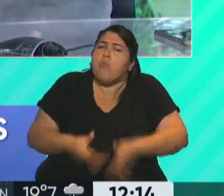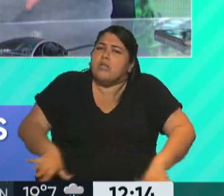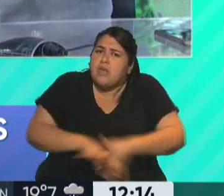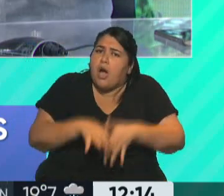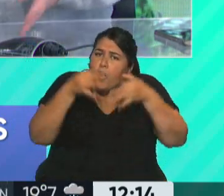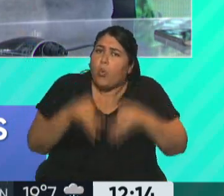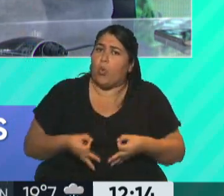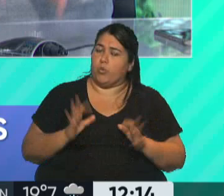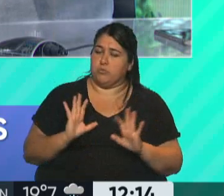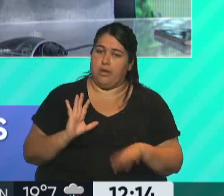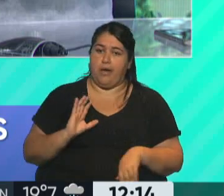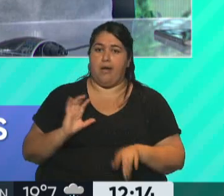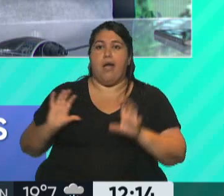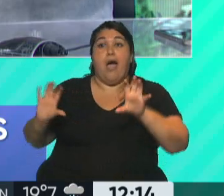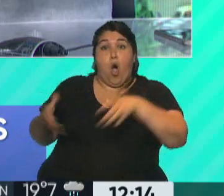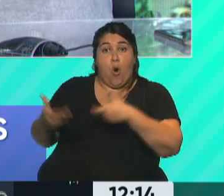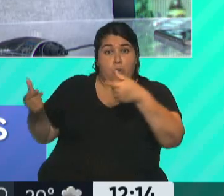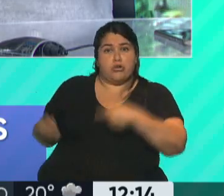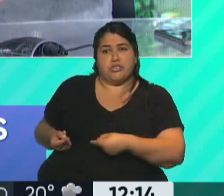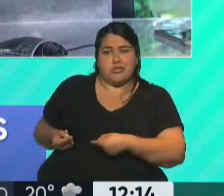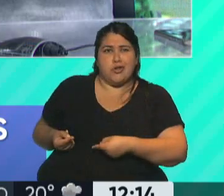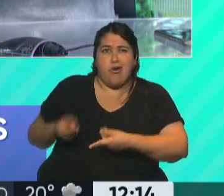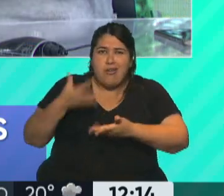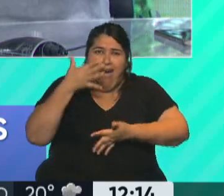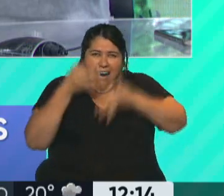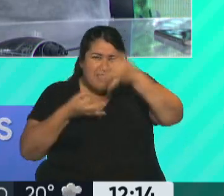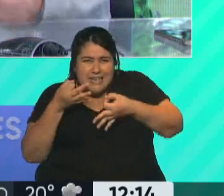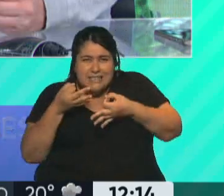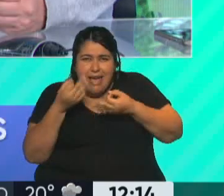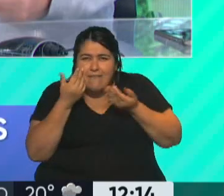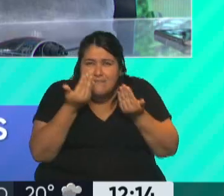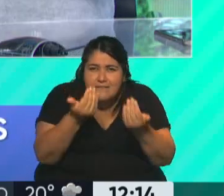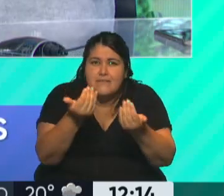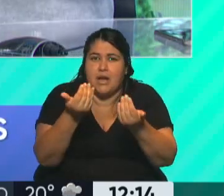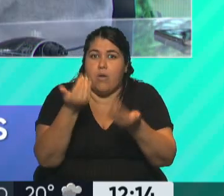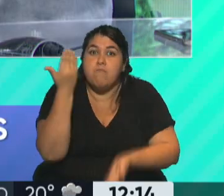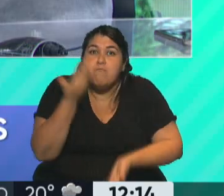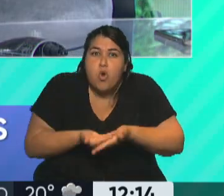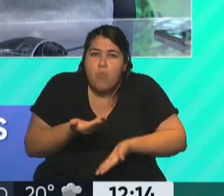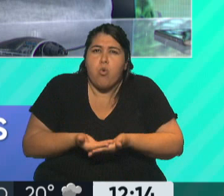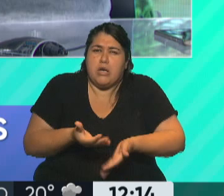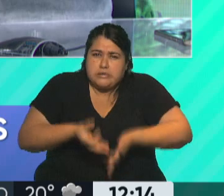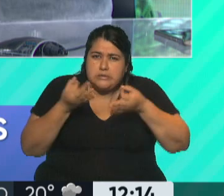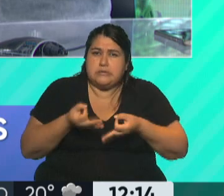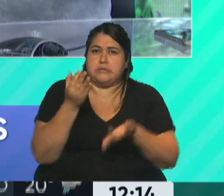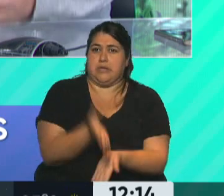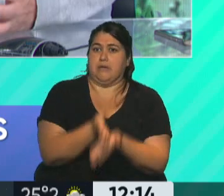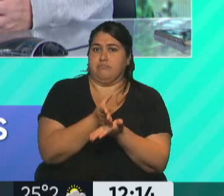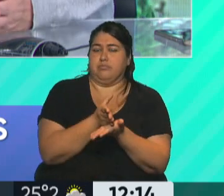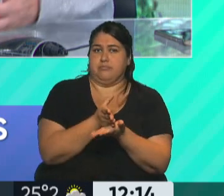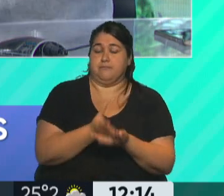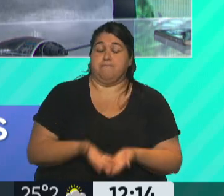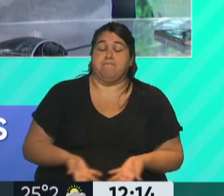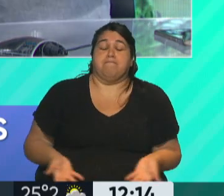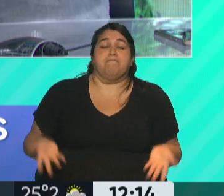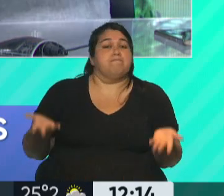una oposición que no sea capaz de canalizar una propuesta contundente frente a esta extrema derecha,